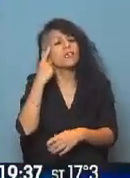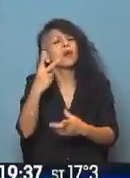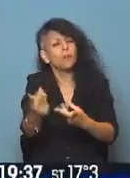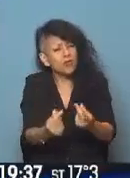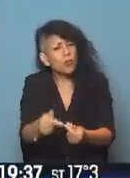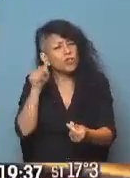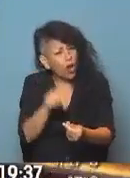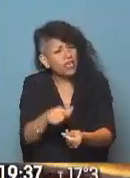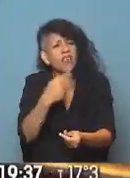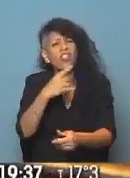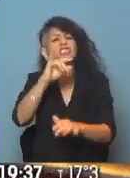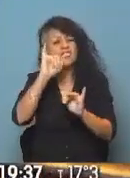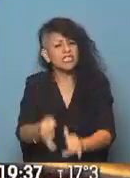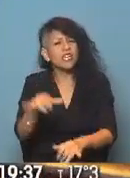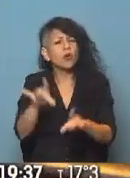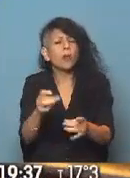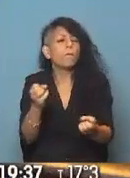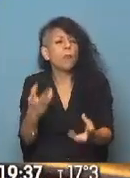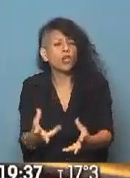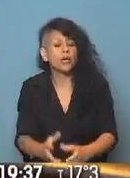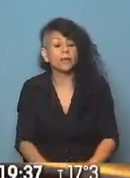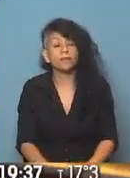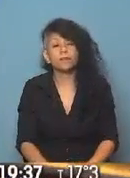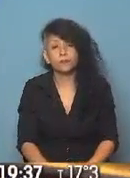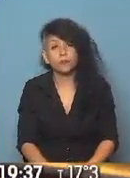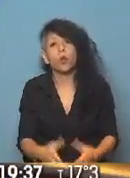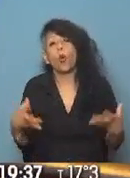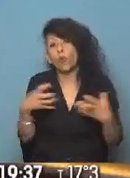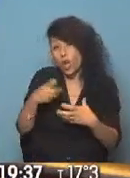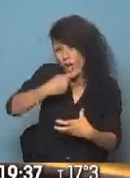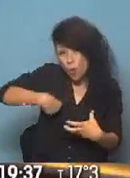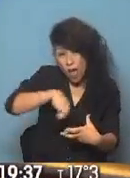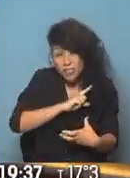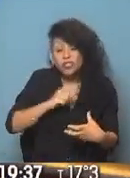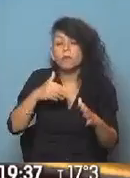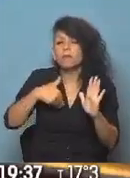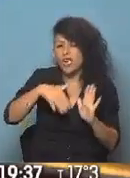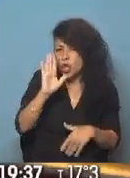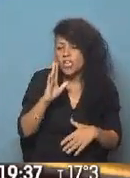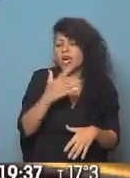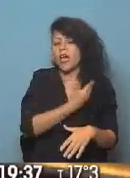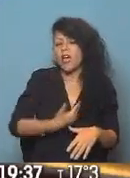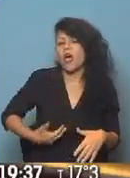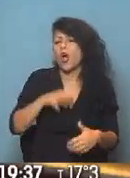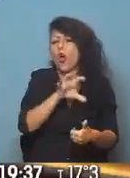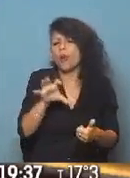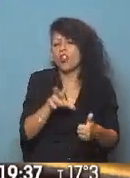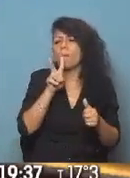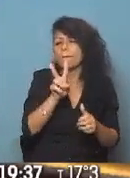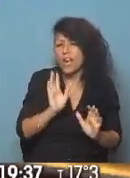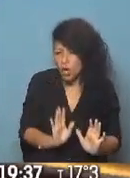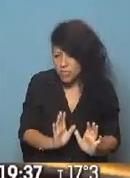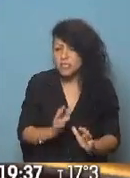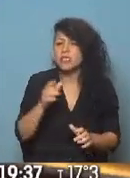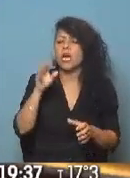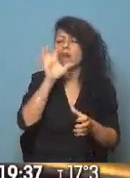para el 2019? En el caso de nuestro interbloque representa a la gran mayoría de los gobernadores peronistas que tienen responsabilidad de gestión en cada provincia.